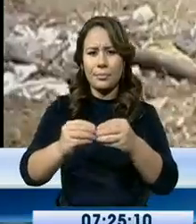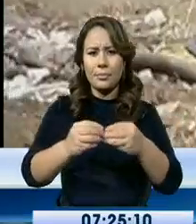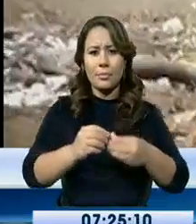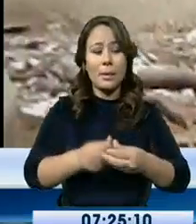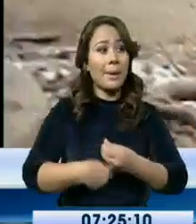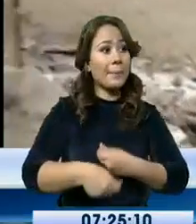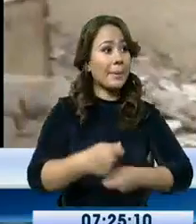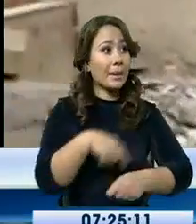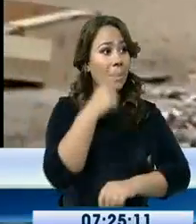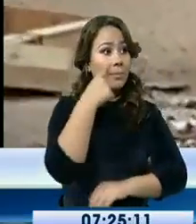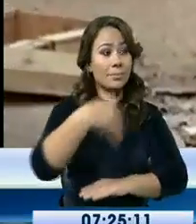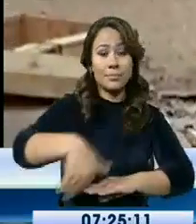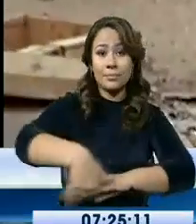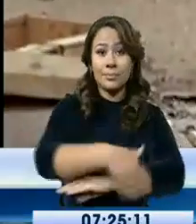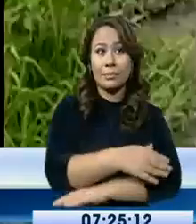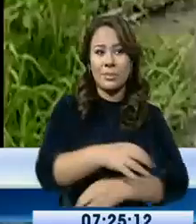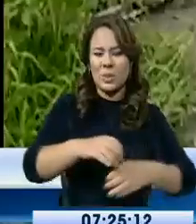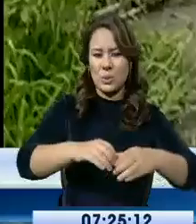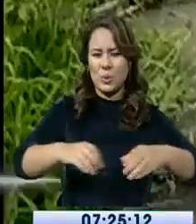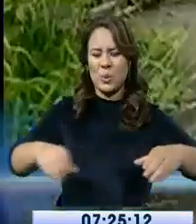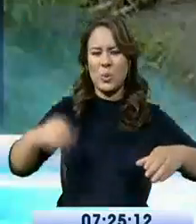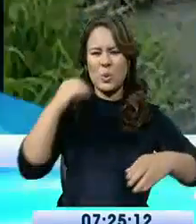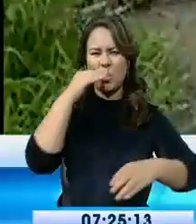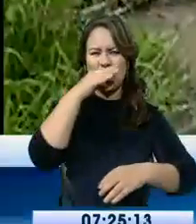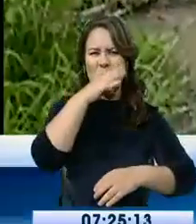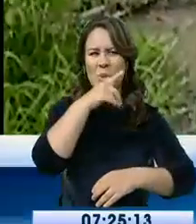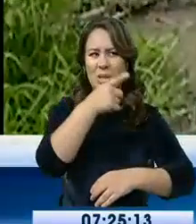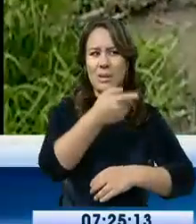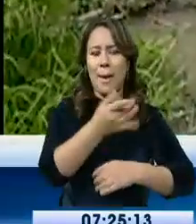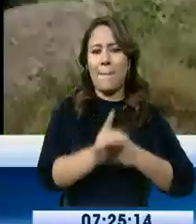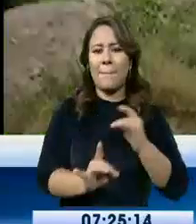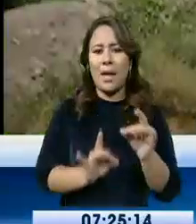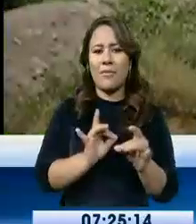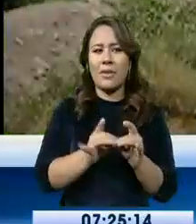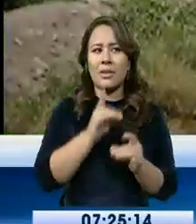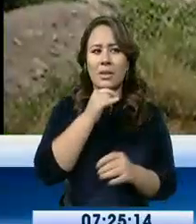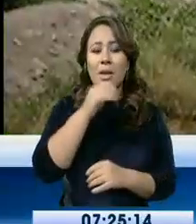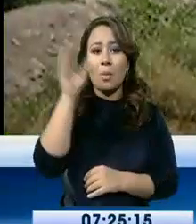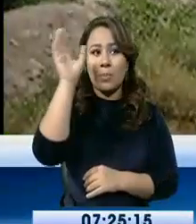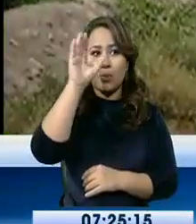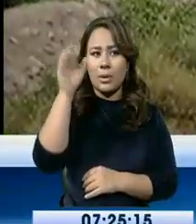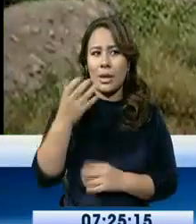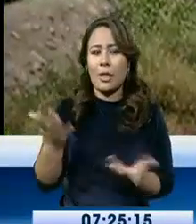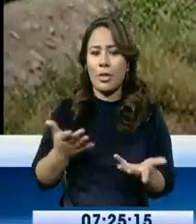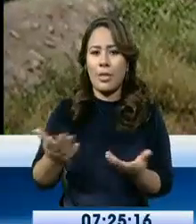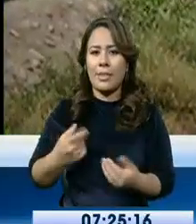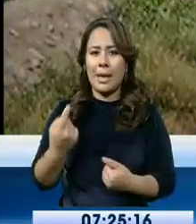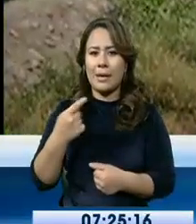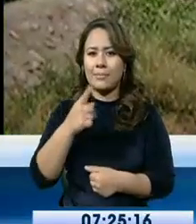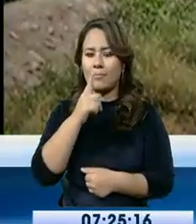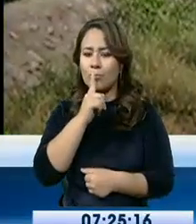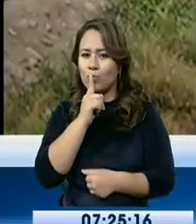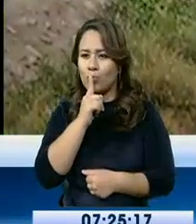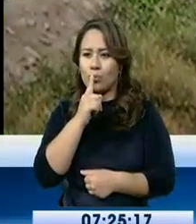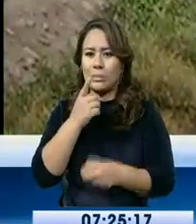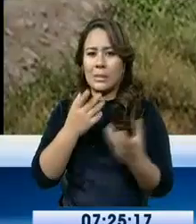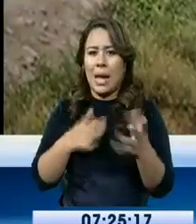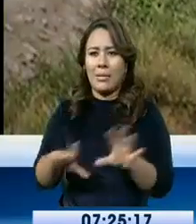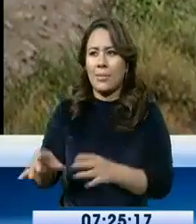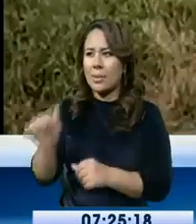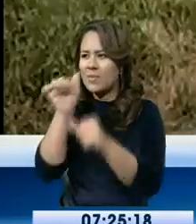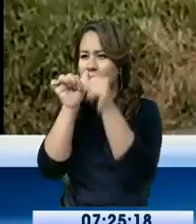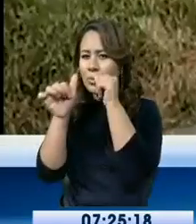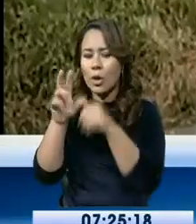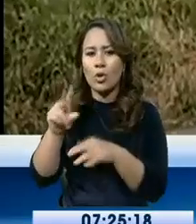edad. Un canal de aguas servidas es el escenario perfecto para quienes buscan este tipo de actividades al margen de la